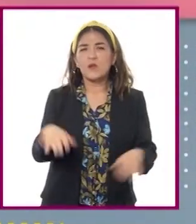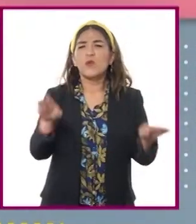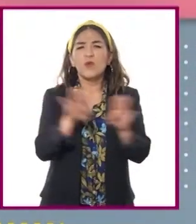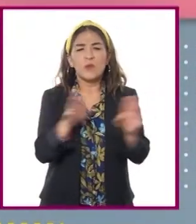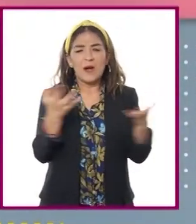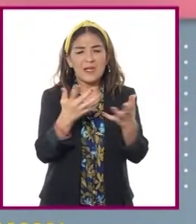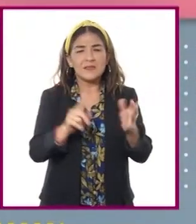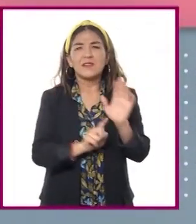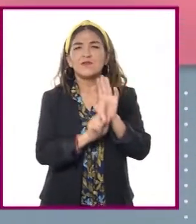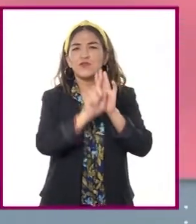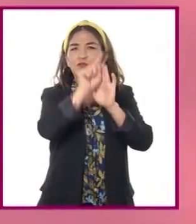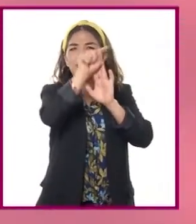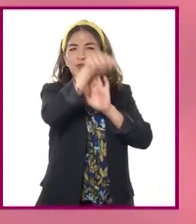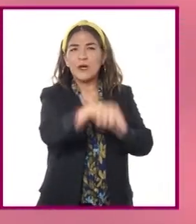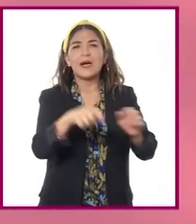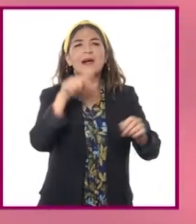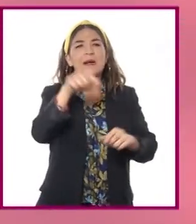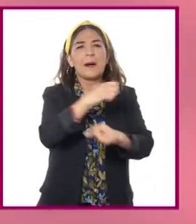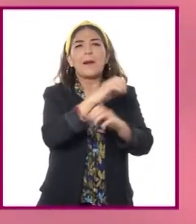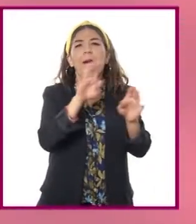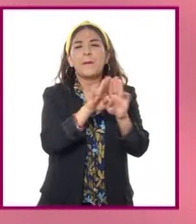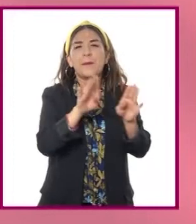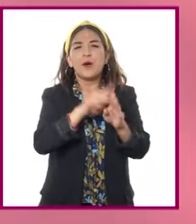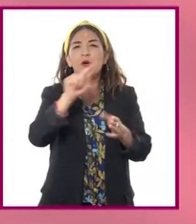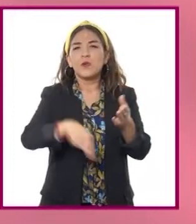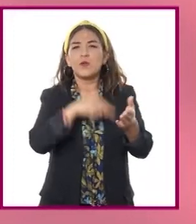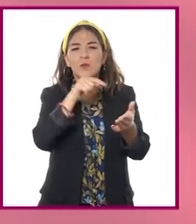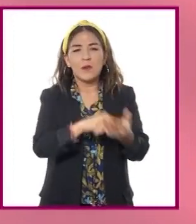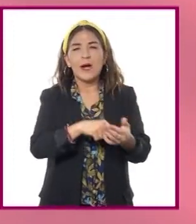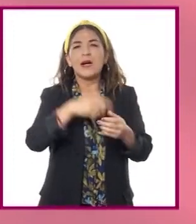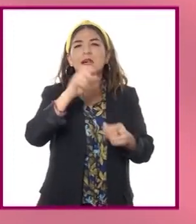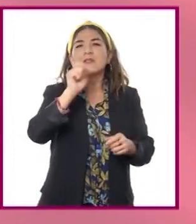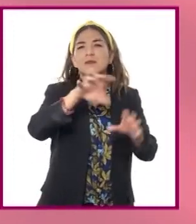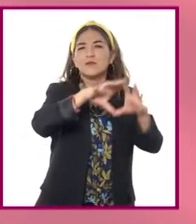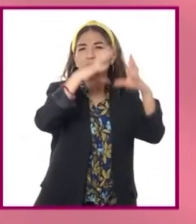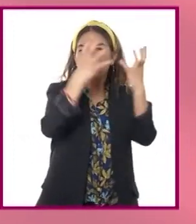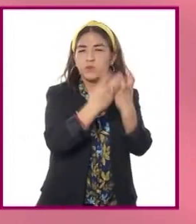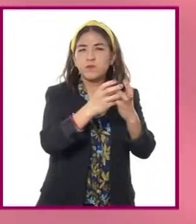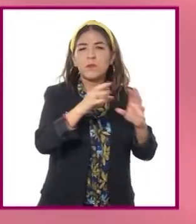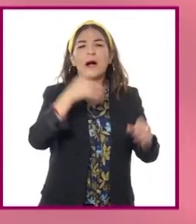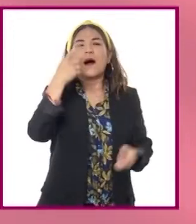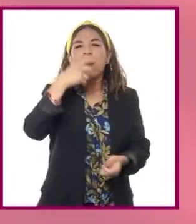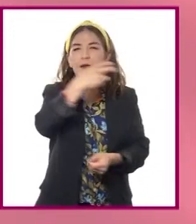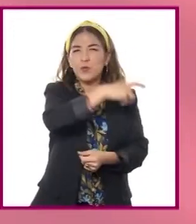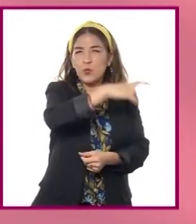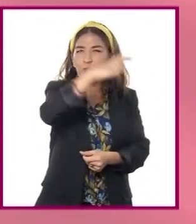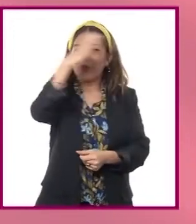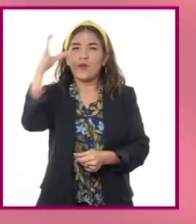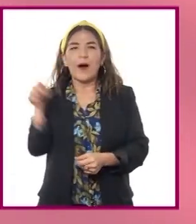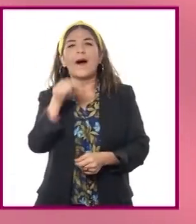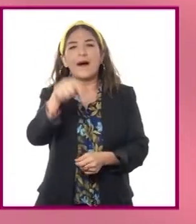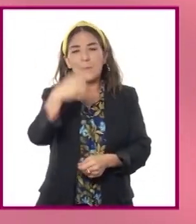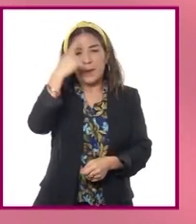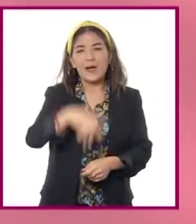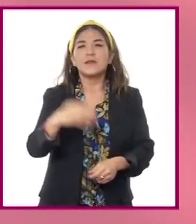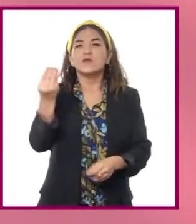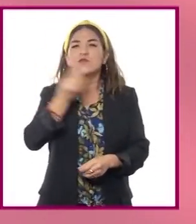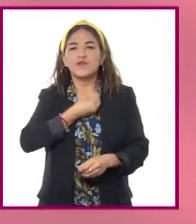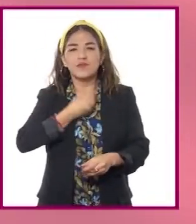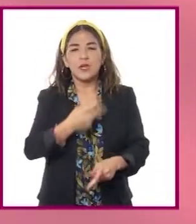las naves espaciales? Me imagino que en su diseño se debe considerar una estructura capaz de resistir